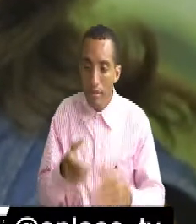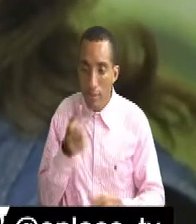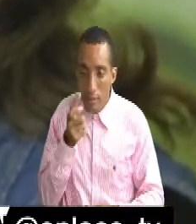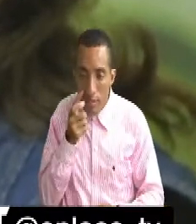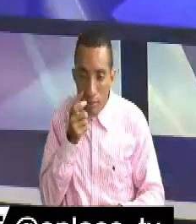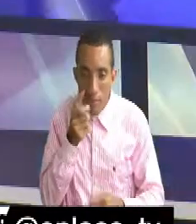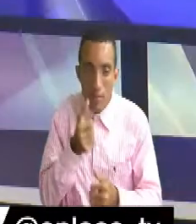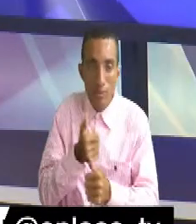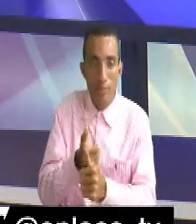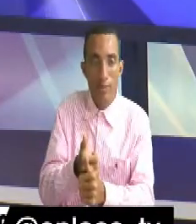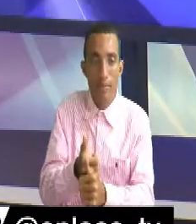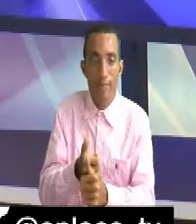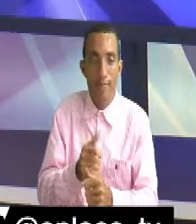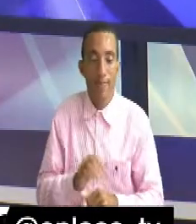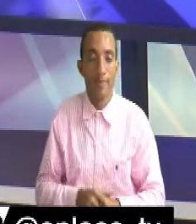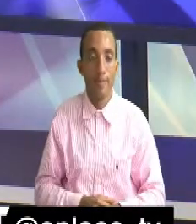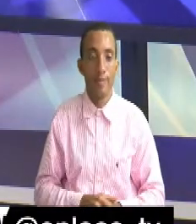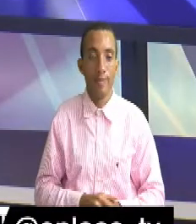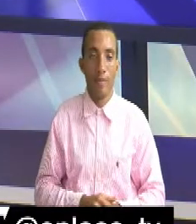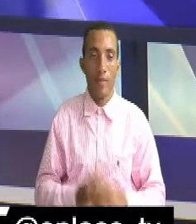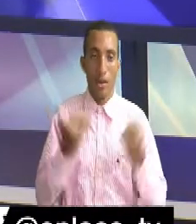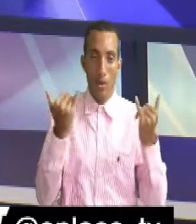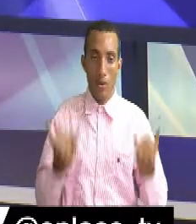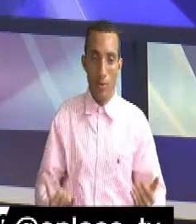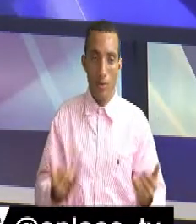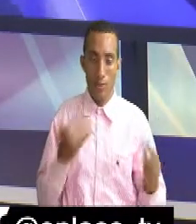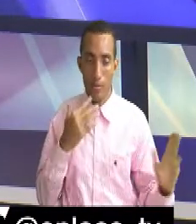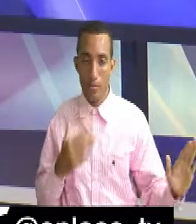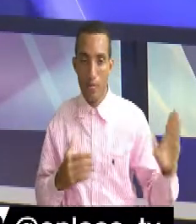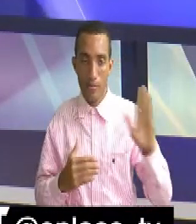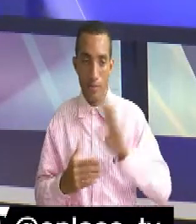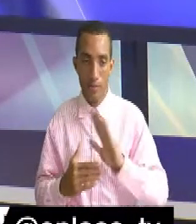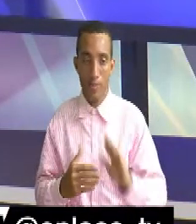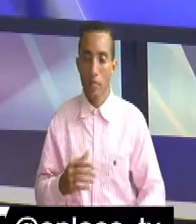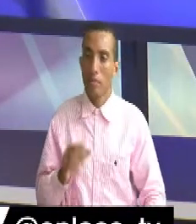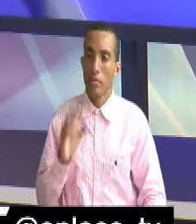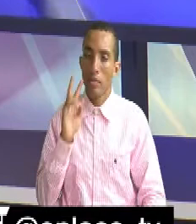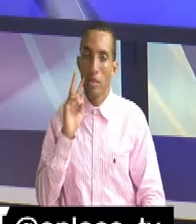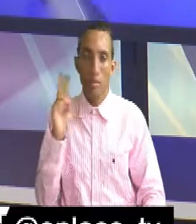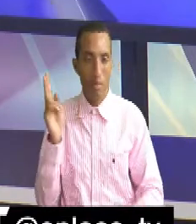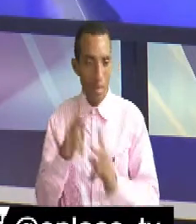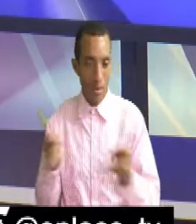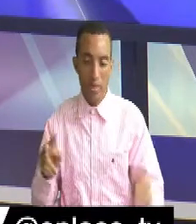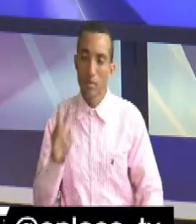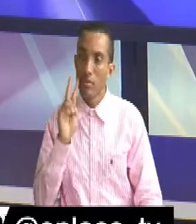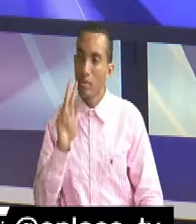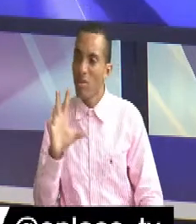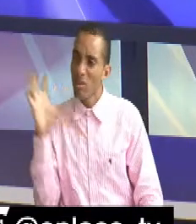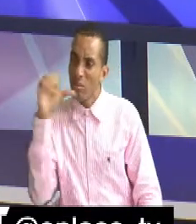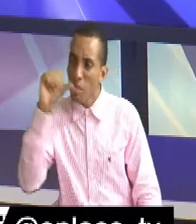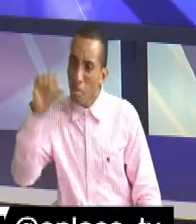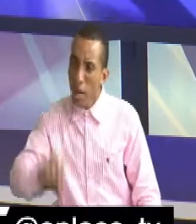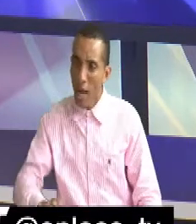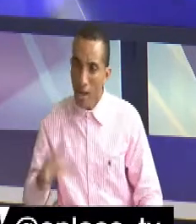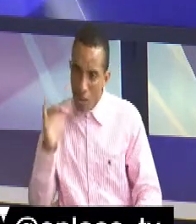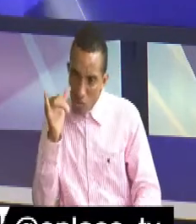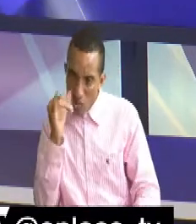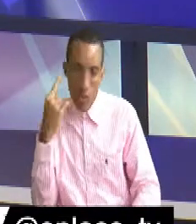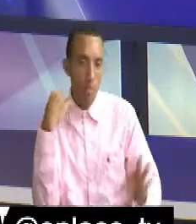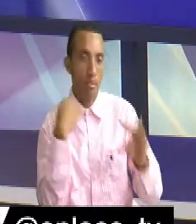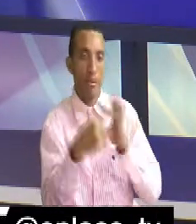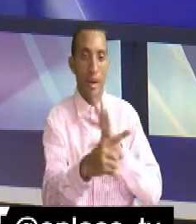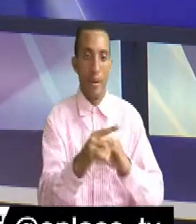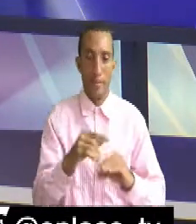situación. A continuación, conozca a nuestro reportero ciudadano las denuncias, quejas y demás reportes que hacen desde